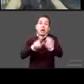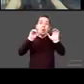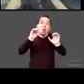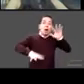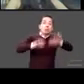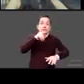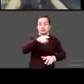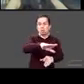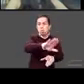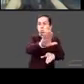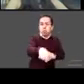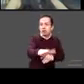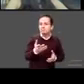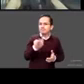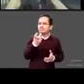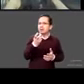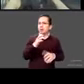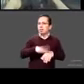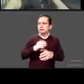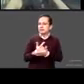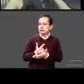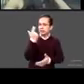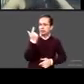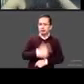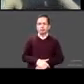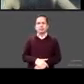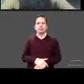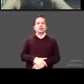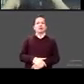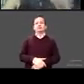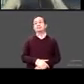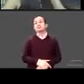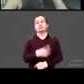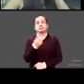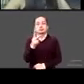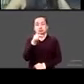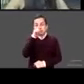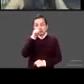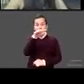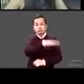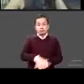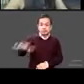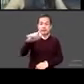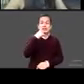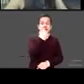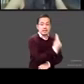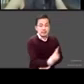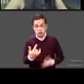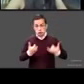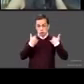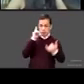¿no? Y en contraposición, solamente 3 de cada 10 niñas y niñas adolescentes en